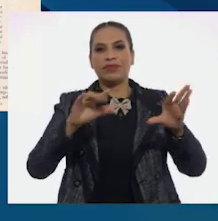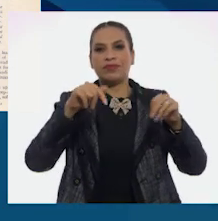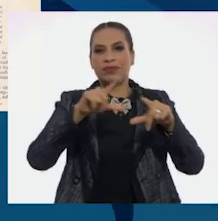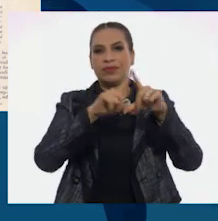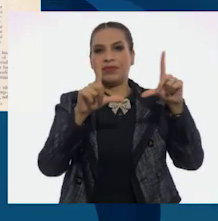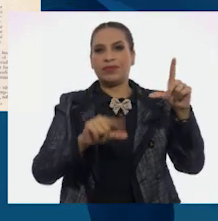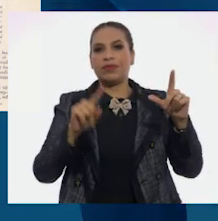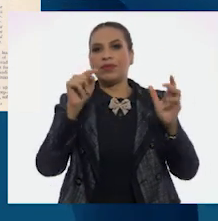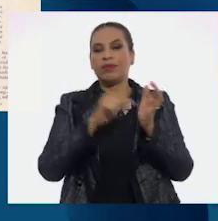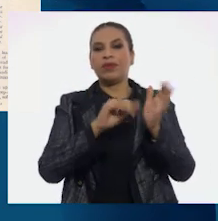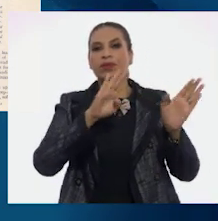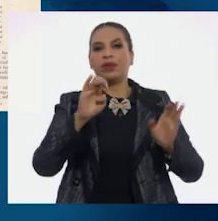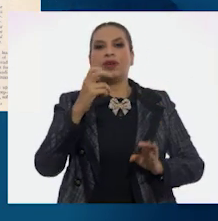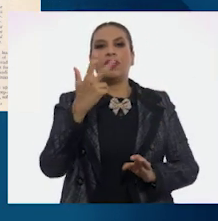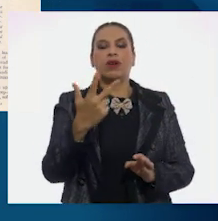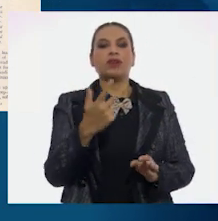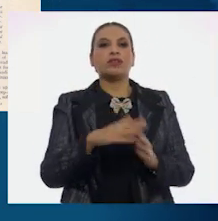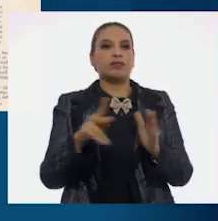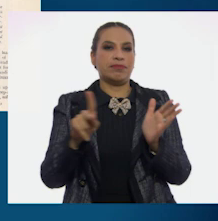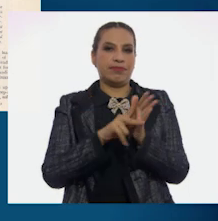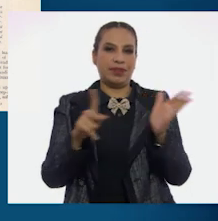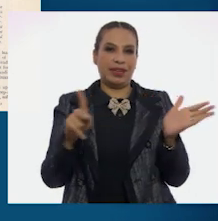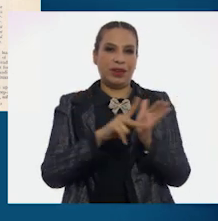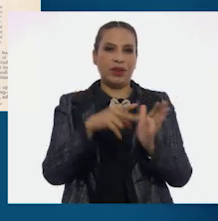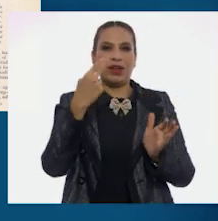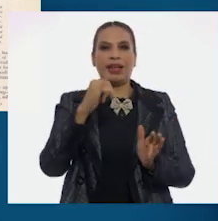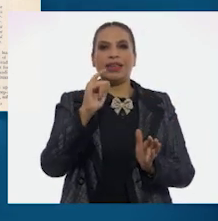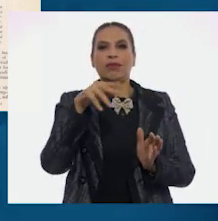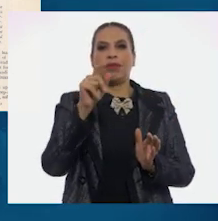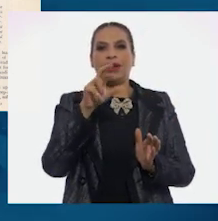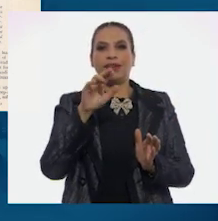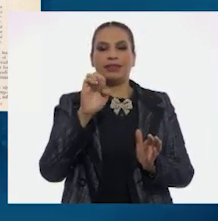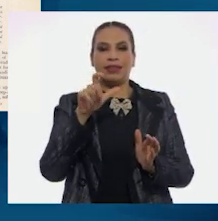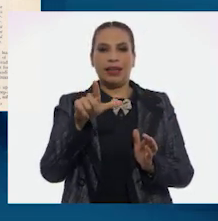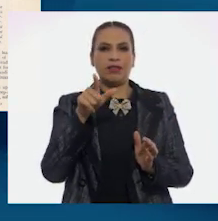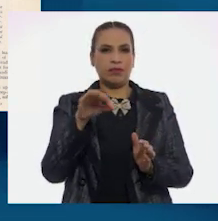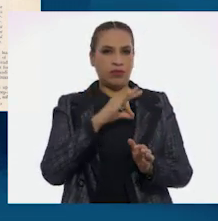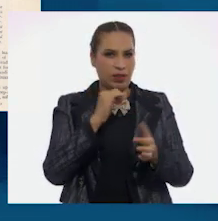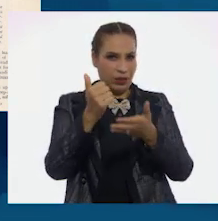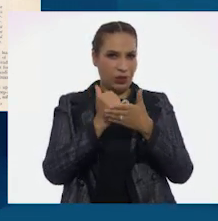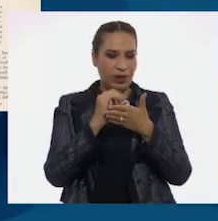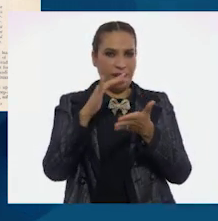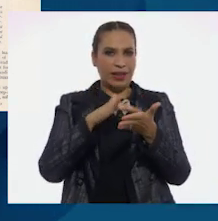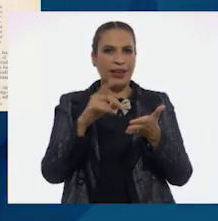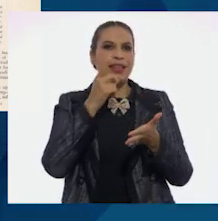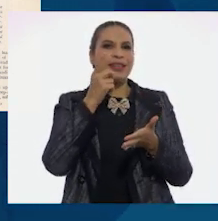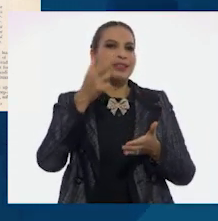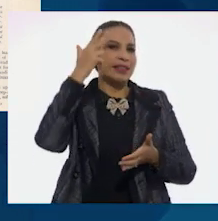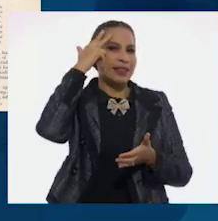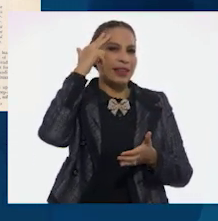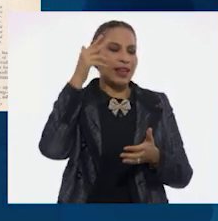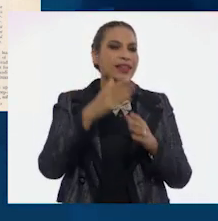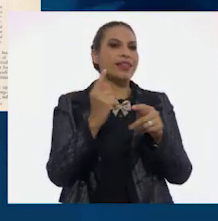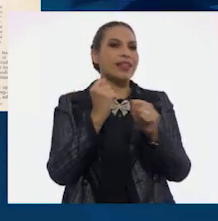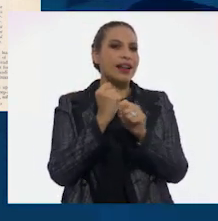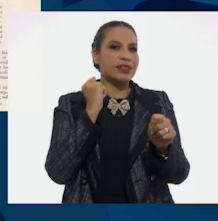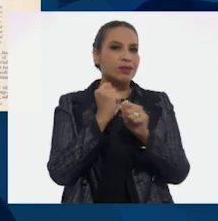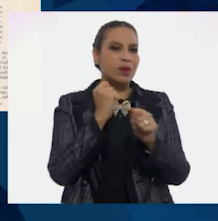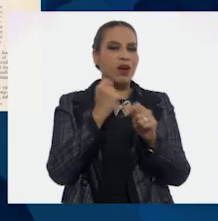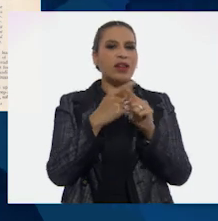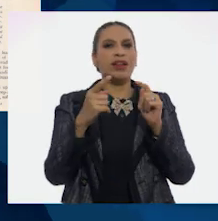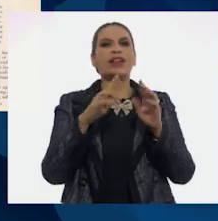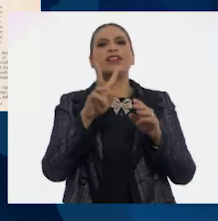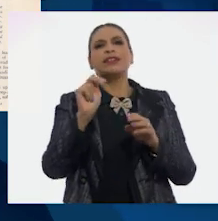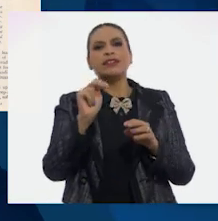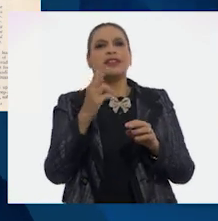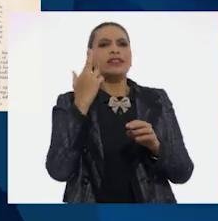en 1908 por el periódico El Imparcial. Jenny, ¿nos ayudas a leer lo que comentó Díaz sobre el transporte y las